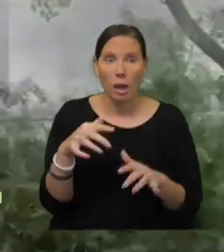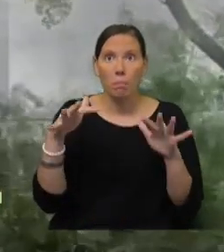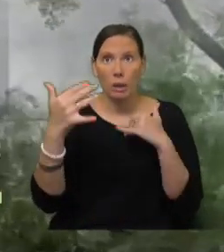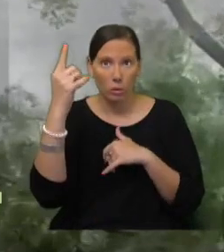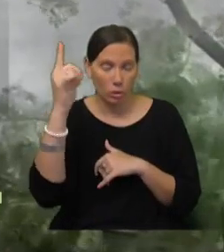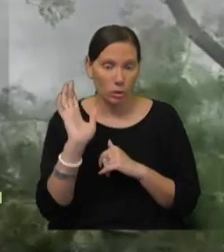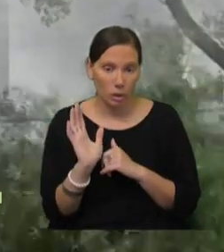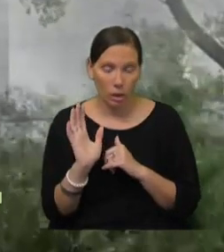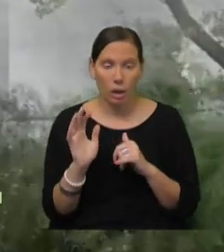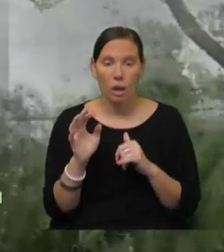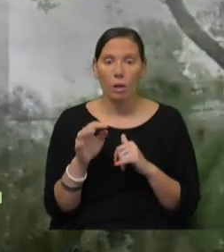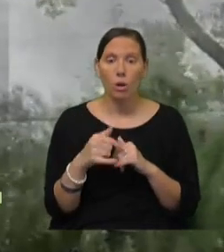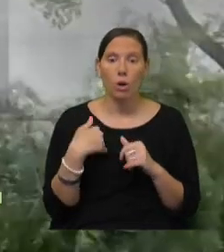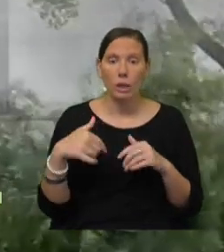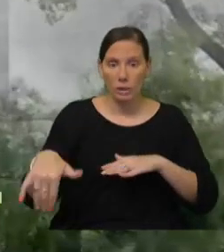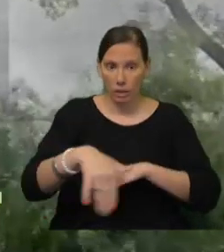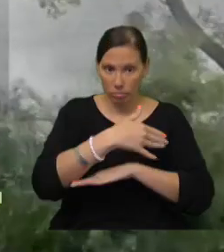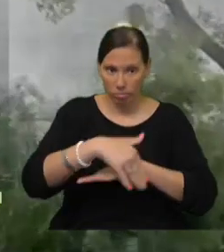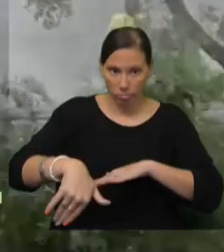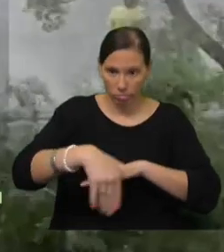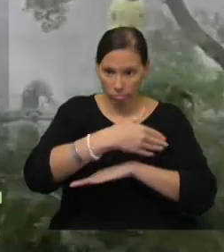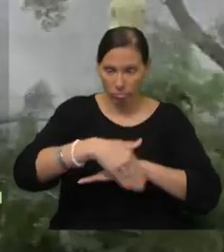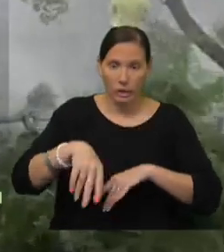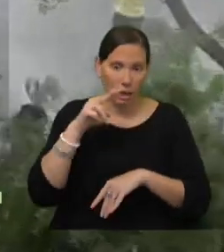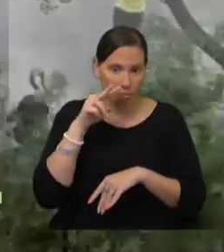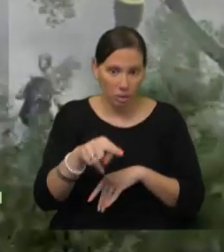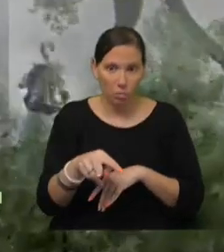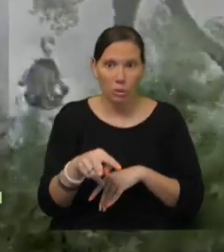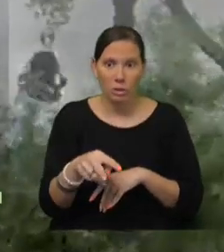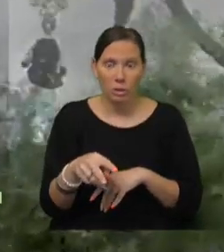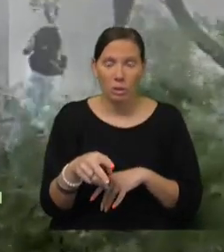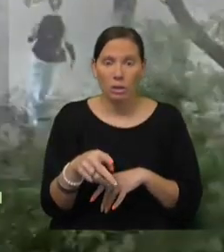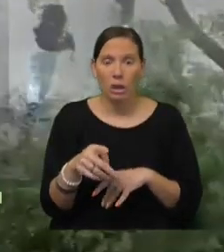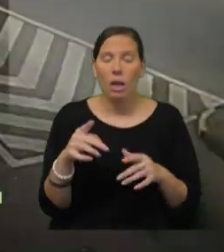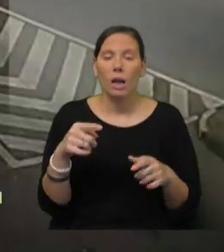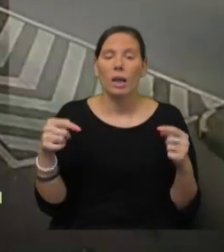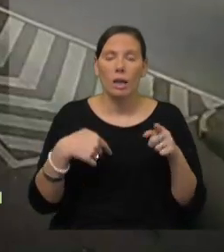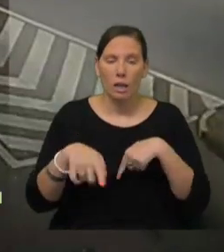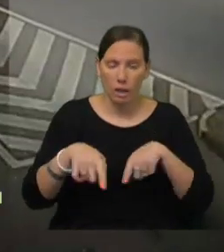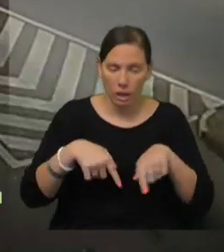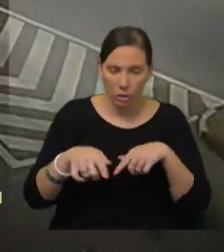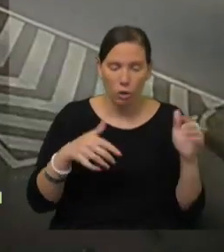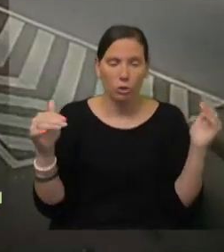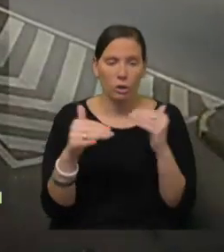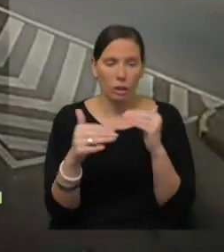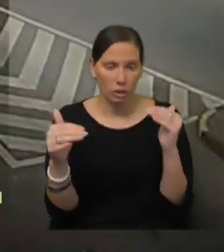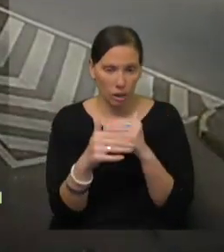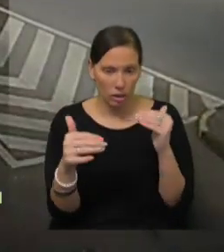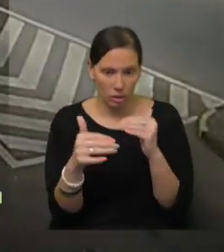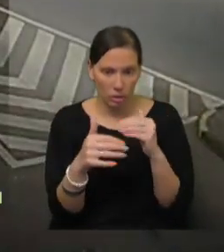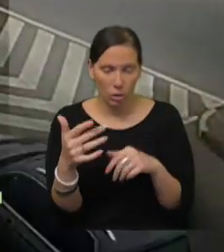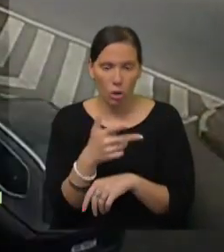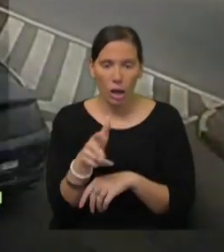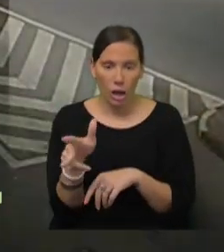y ya con esa Avenida que nos quedamos viendo les decimos que con datos del centro de gestión de movilidad eh las